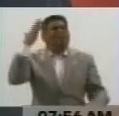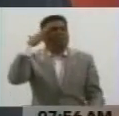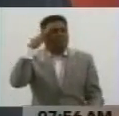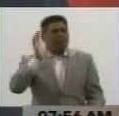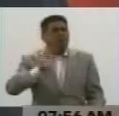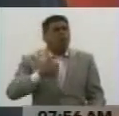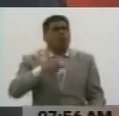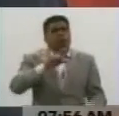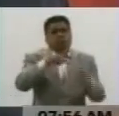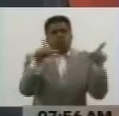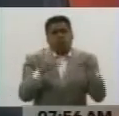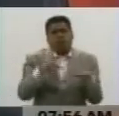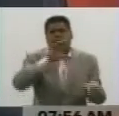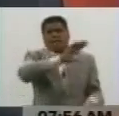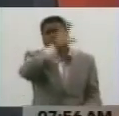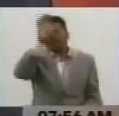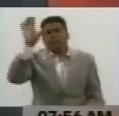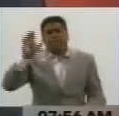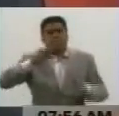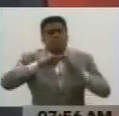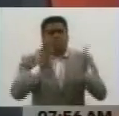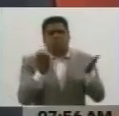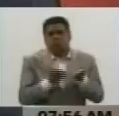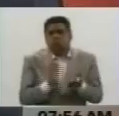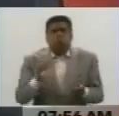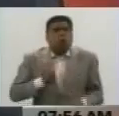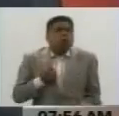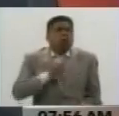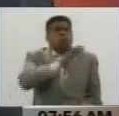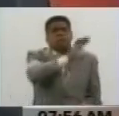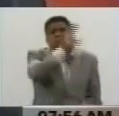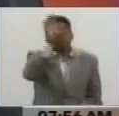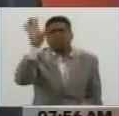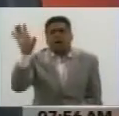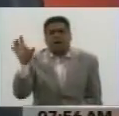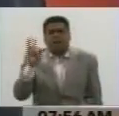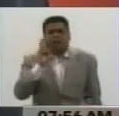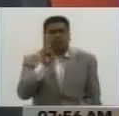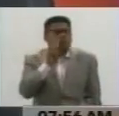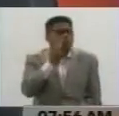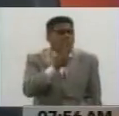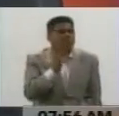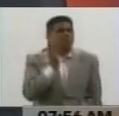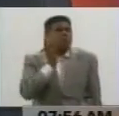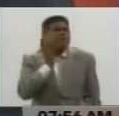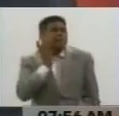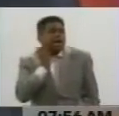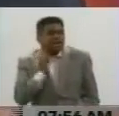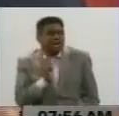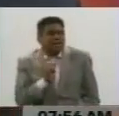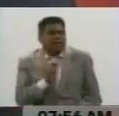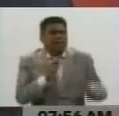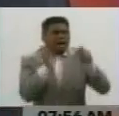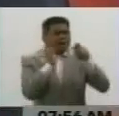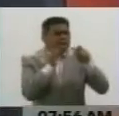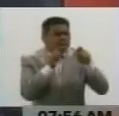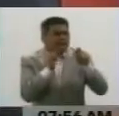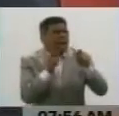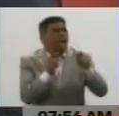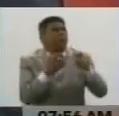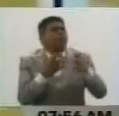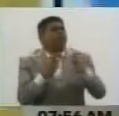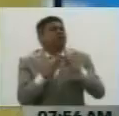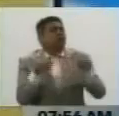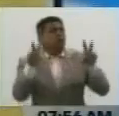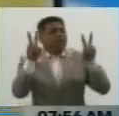otras empresas de cualquier otra nacionalidad. Hemos visto y hemos observado las experiencias en la minería en países que han sido emblemáticos en el tema